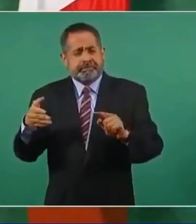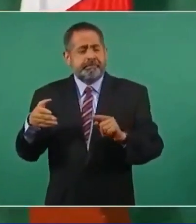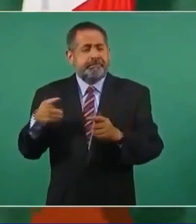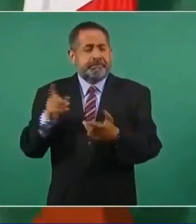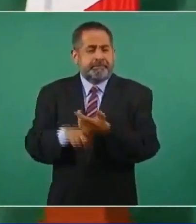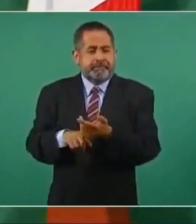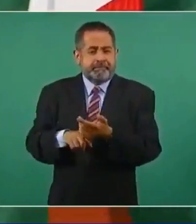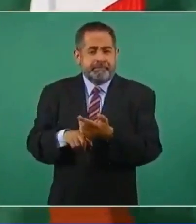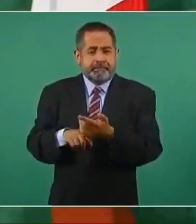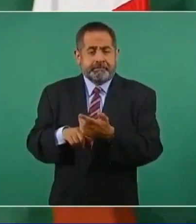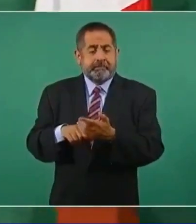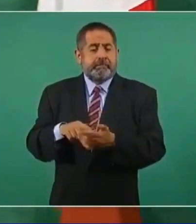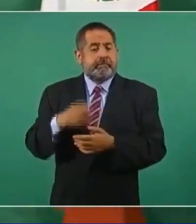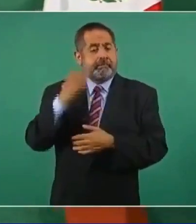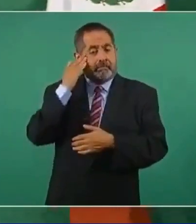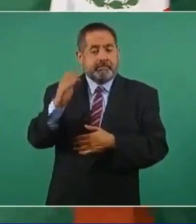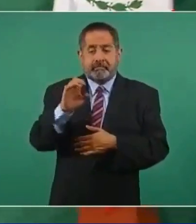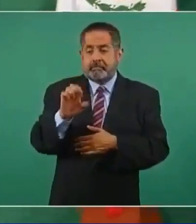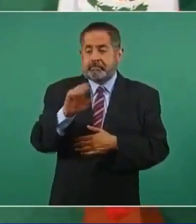Zedillo,